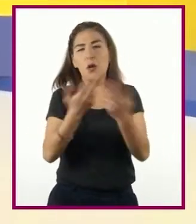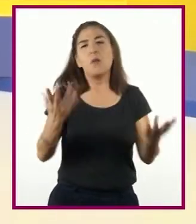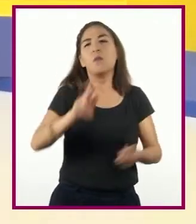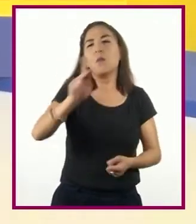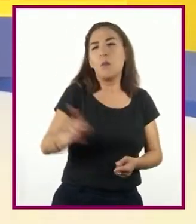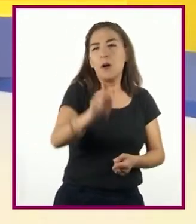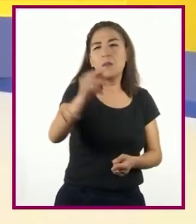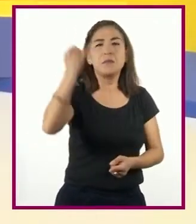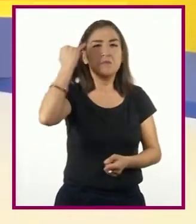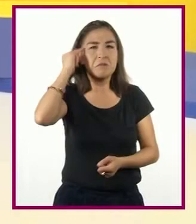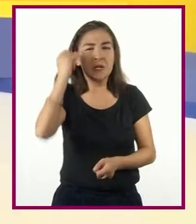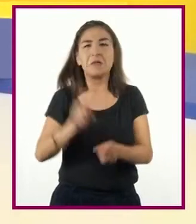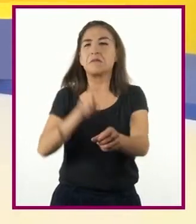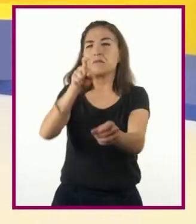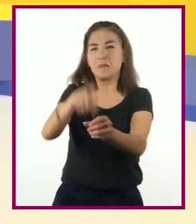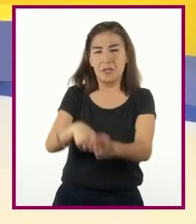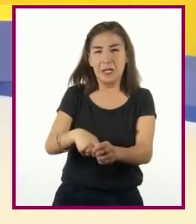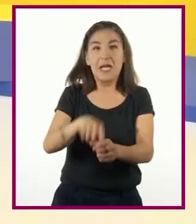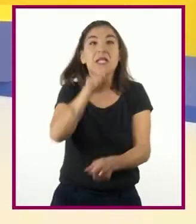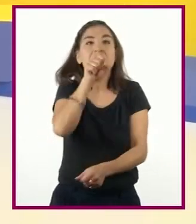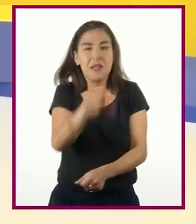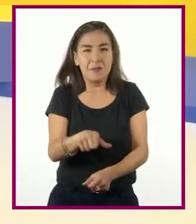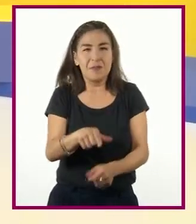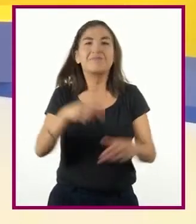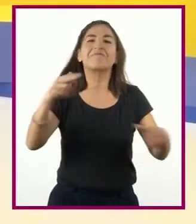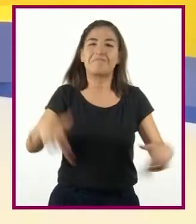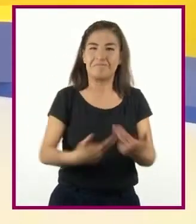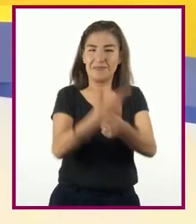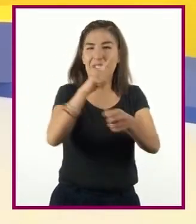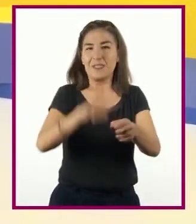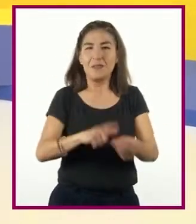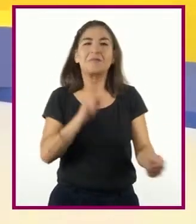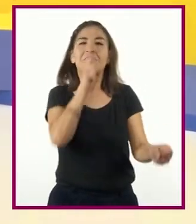originario, y además pertenecemos a una nación.